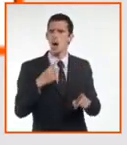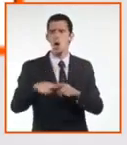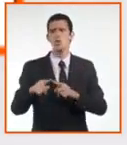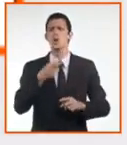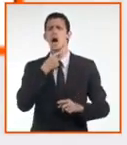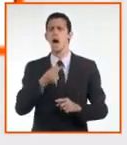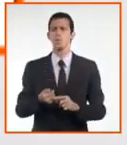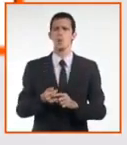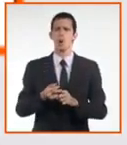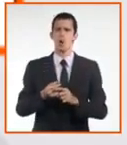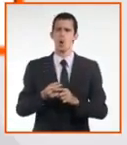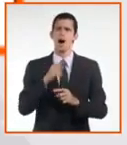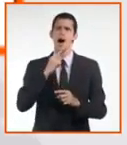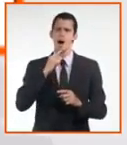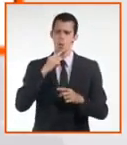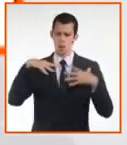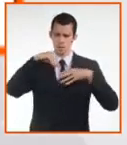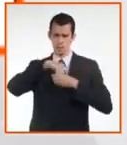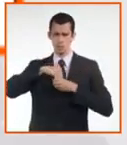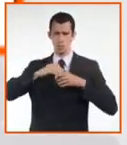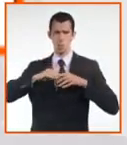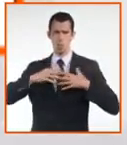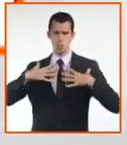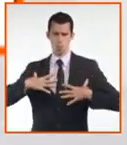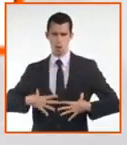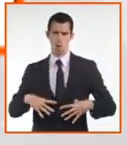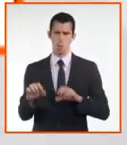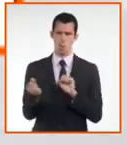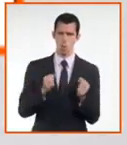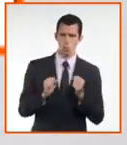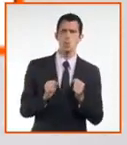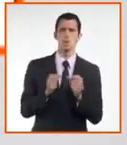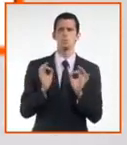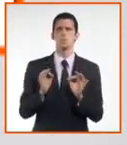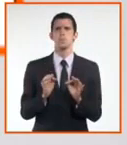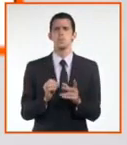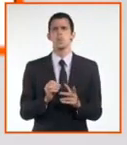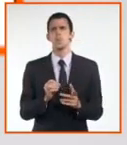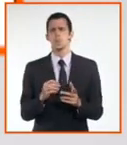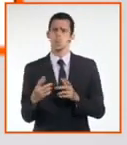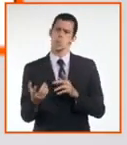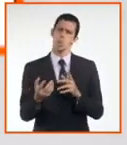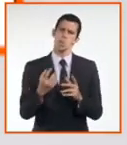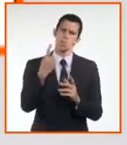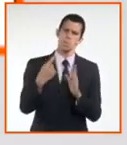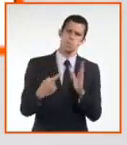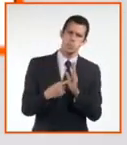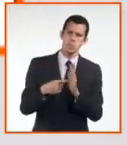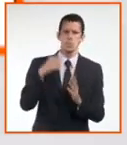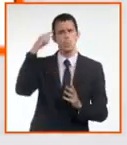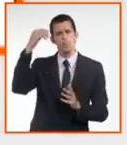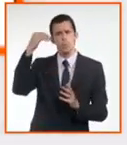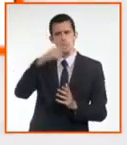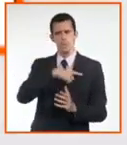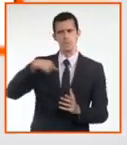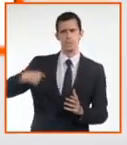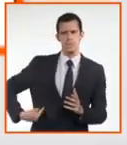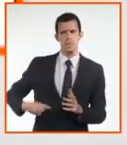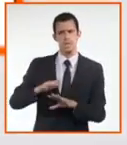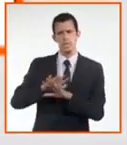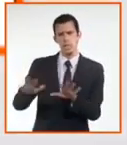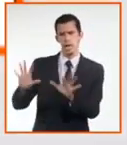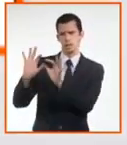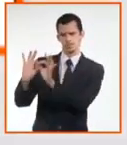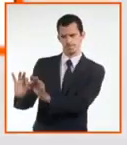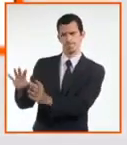financiado para cuatro meses en china pero todavía no tenemos fecha de disponibilidad para que arribe a cuba y ahora